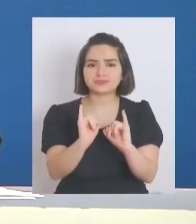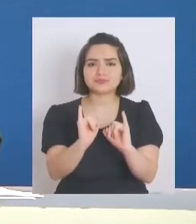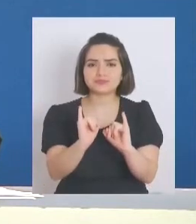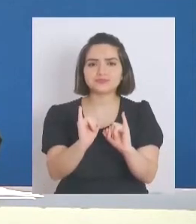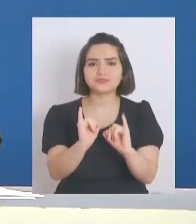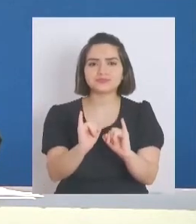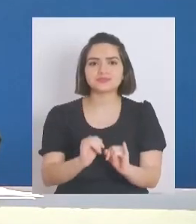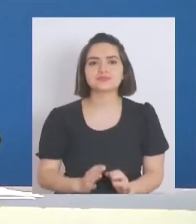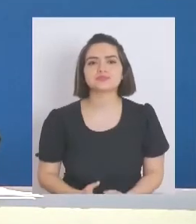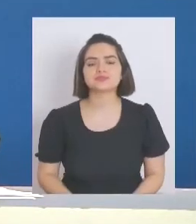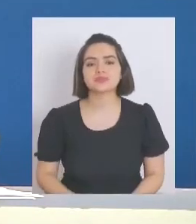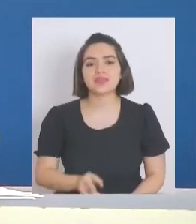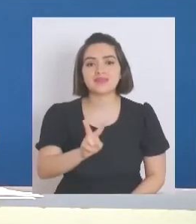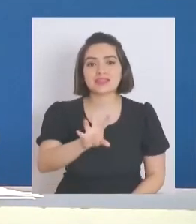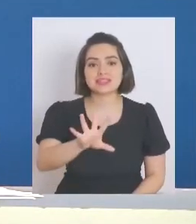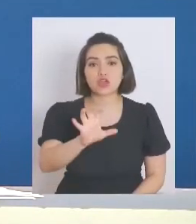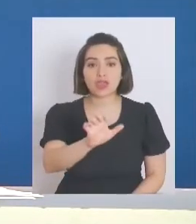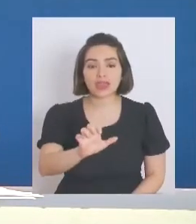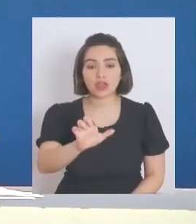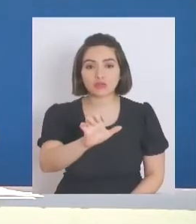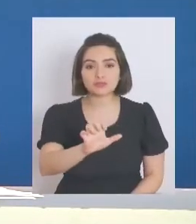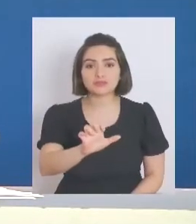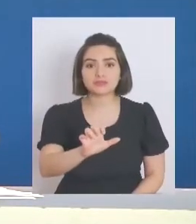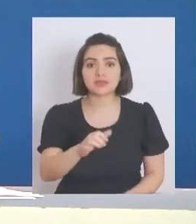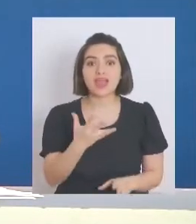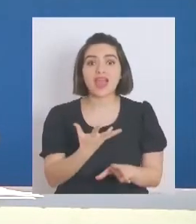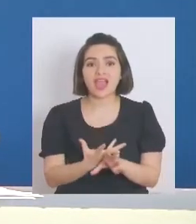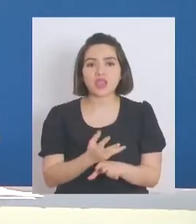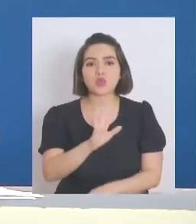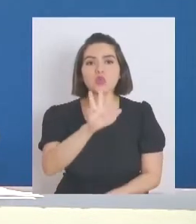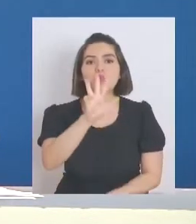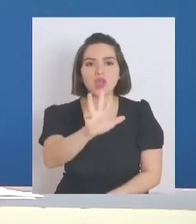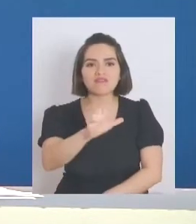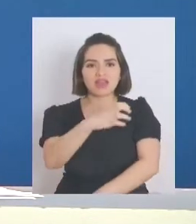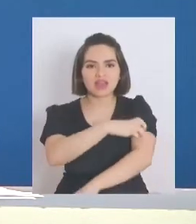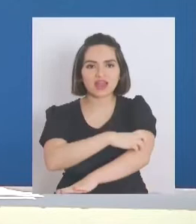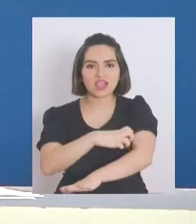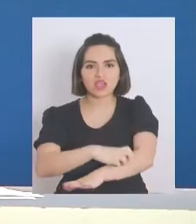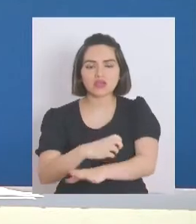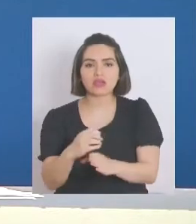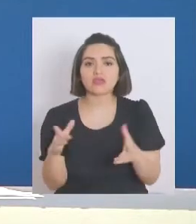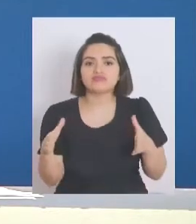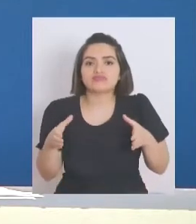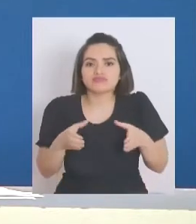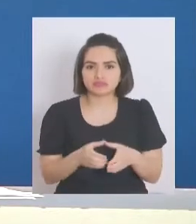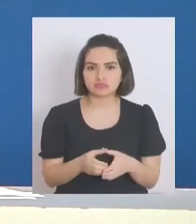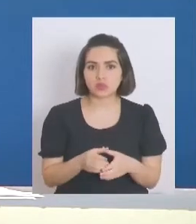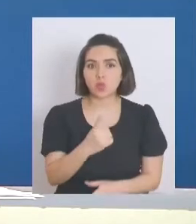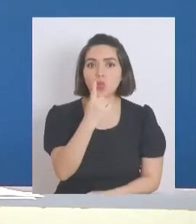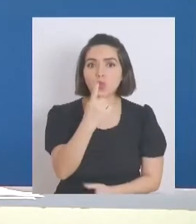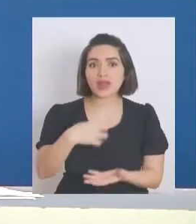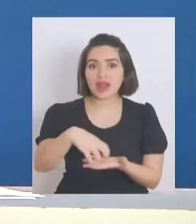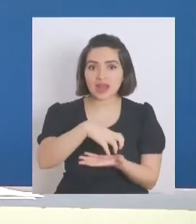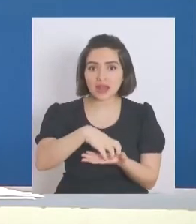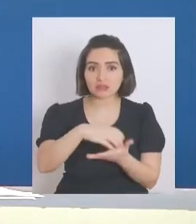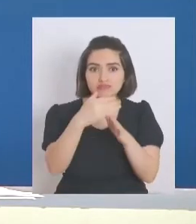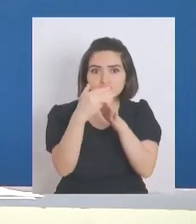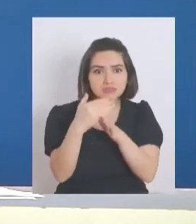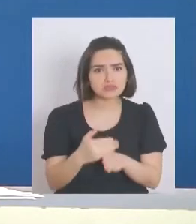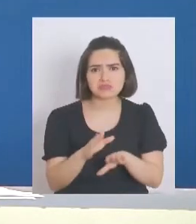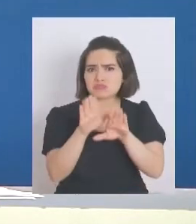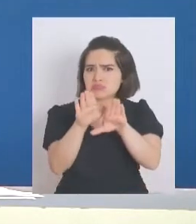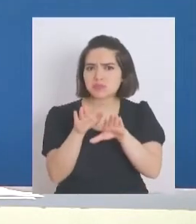día, 25 de enero, hay 9 regiones que bajan sus casos, una región que permanece